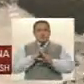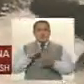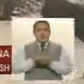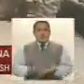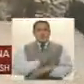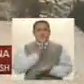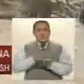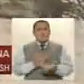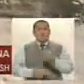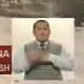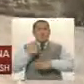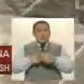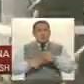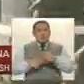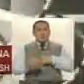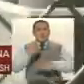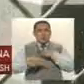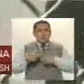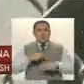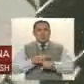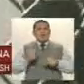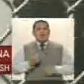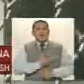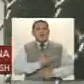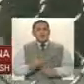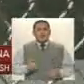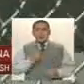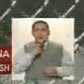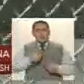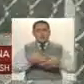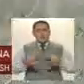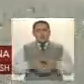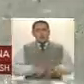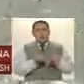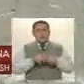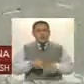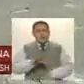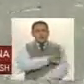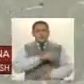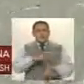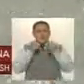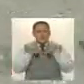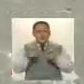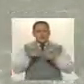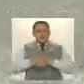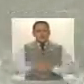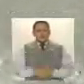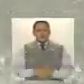situaciones se repitan y será el Estado, a través de sus instituciones, el ente fiscalizador.